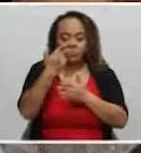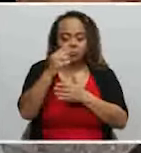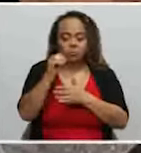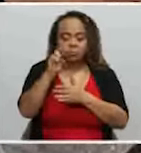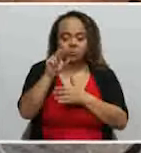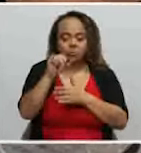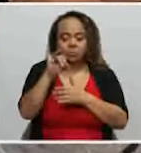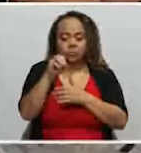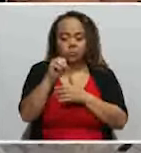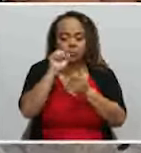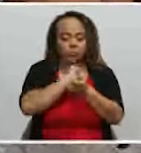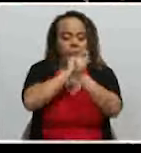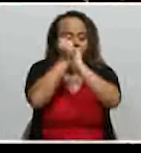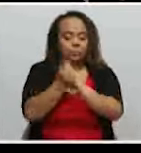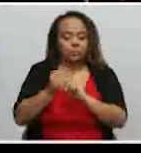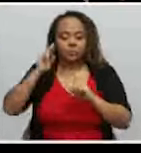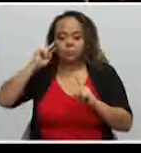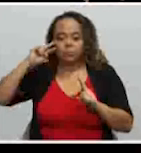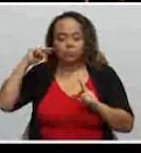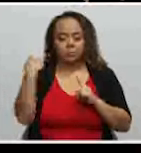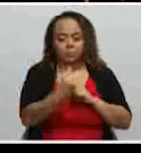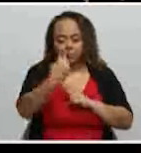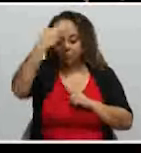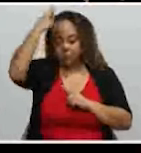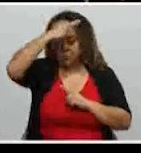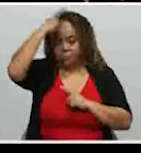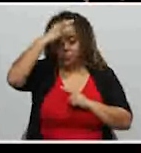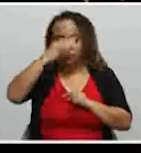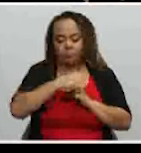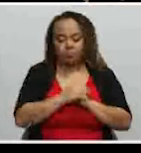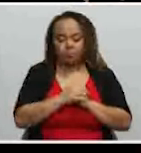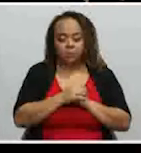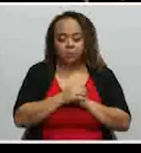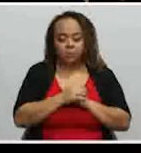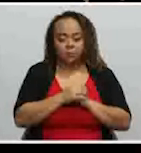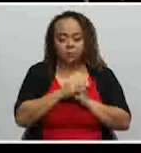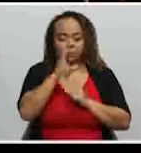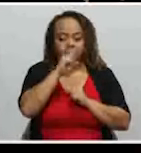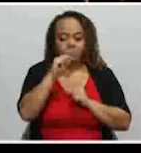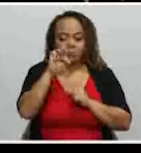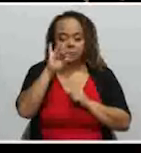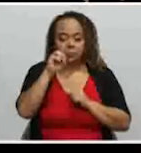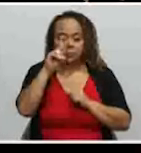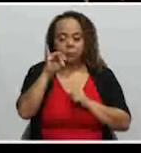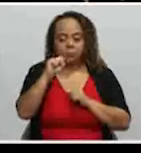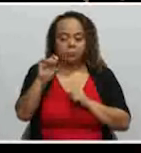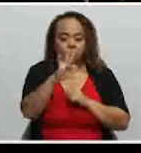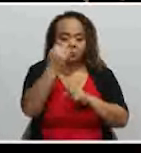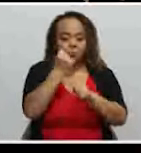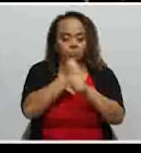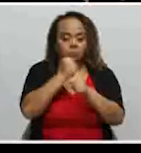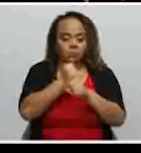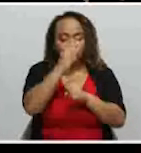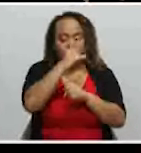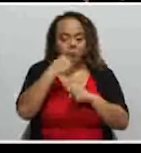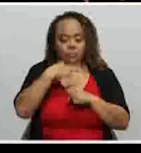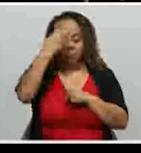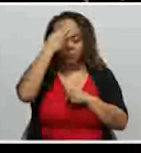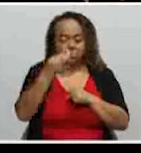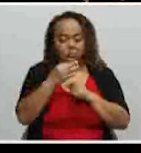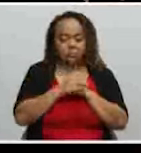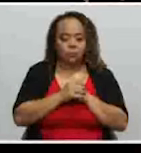mucho el panorama, ¿verdad? La perspectiva, la filosofía, el método, la forma de trabajo, creo